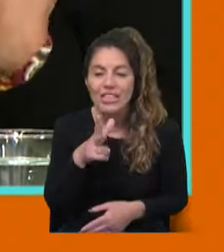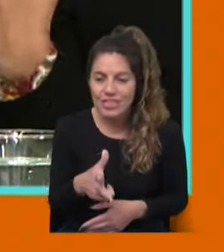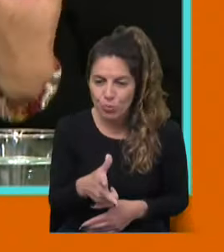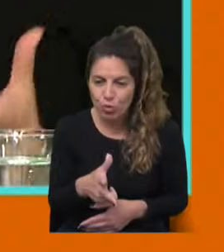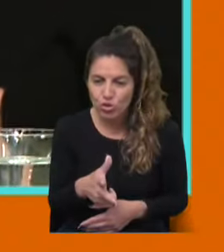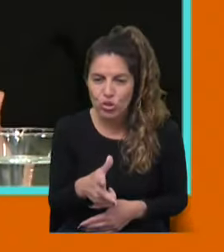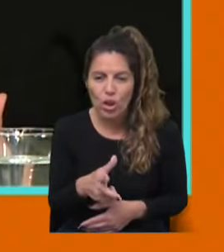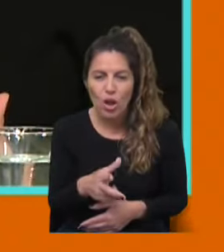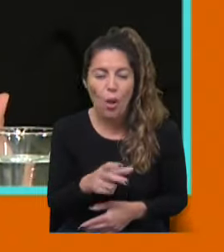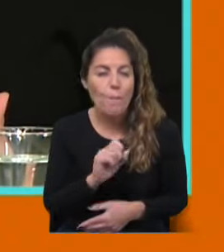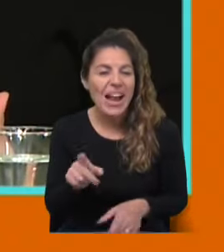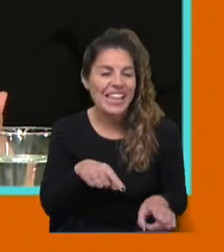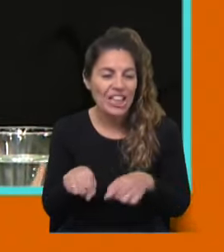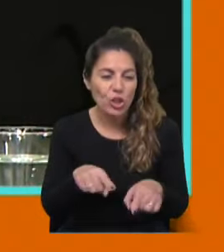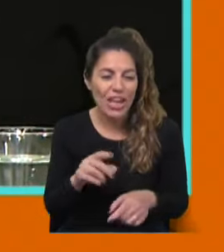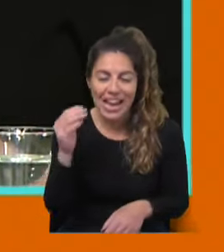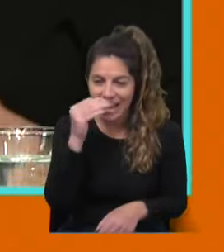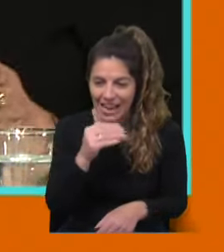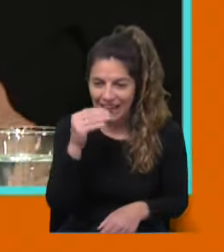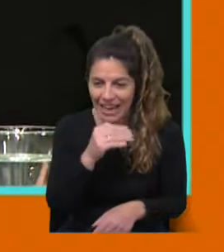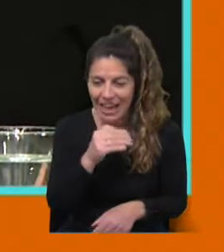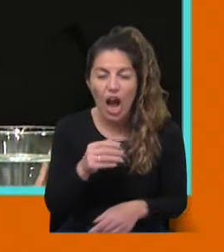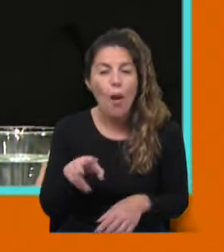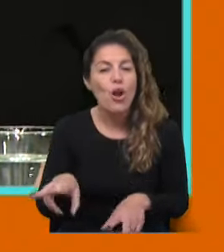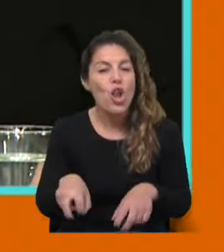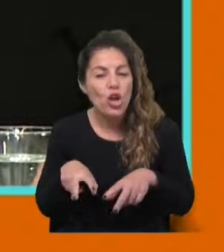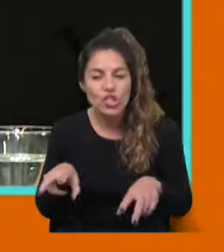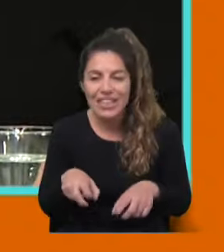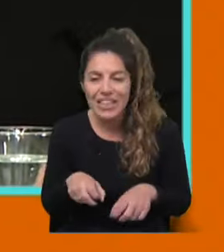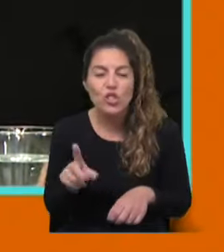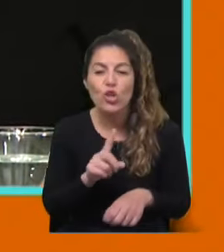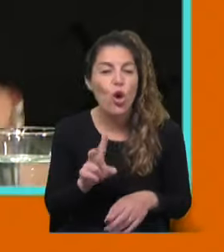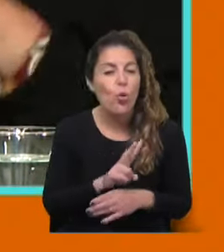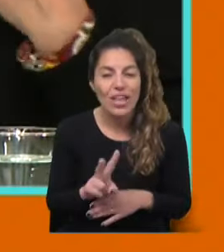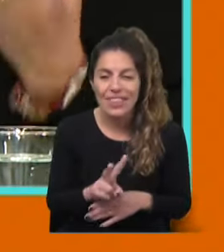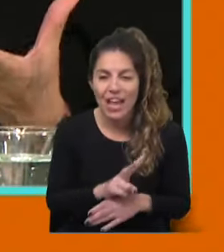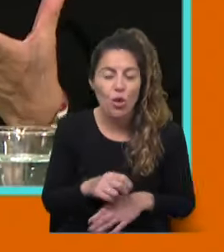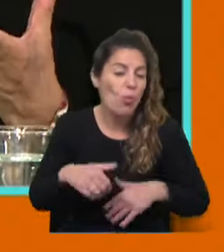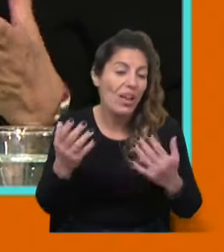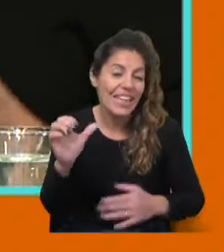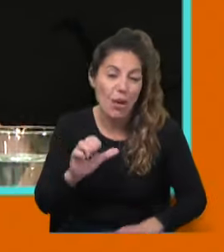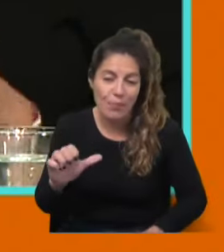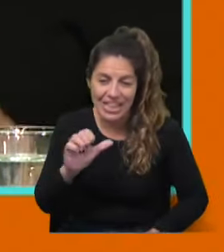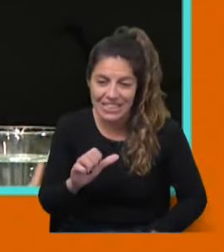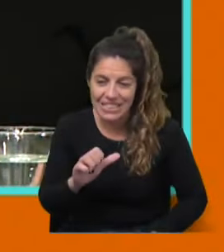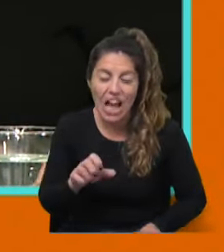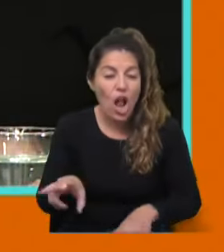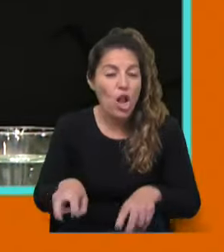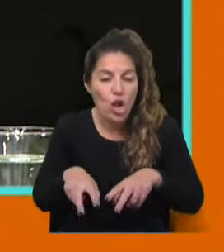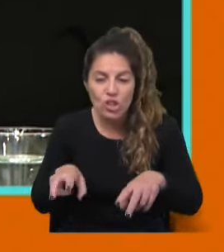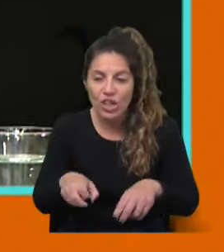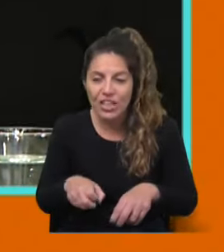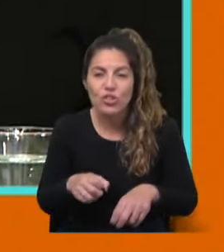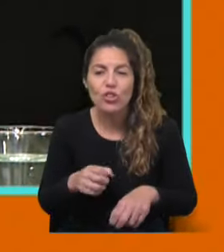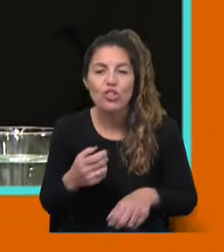que estuvo mal gestionada la caja, porque los ingresos, viste, no fueron cuidados. Es como cualquier empresa. Los ingresos, nosotros no